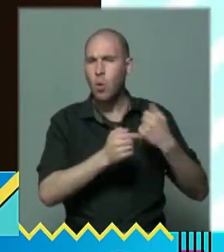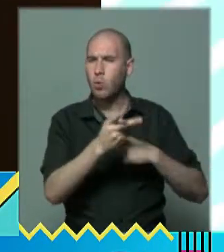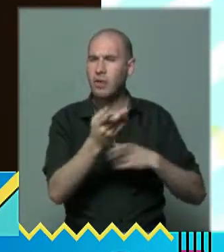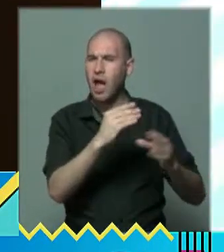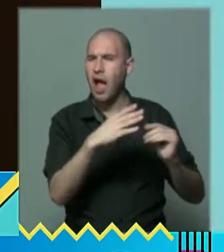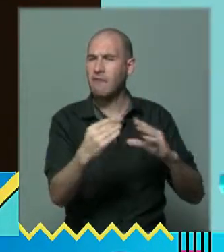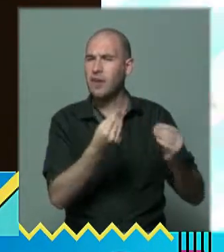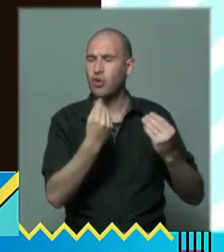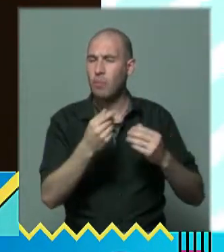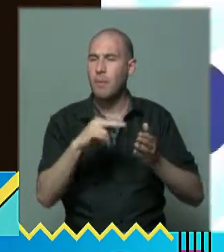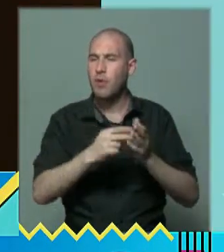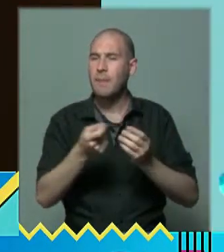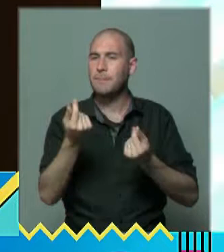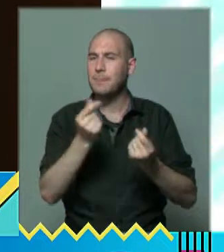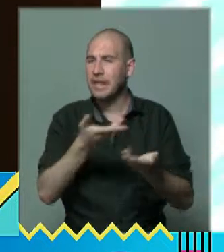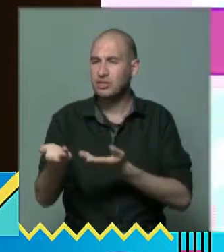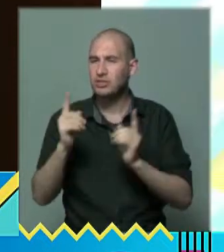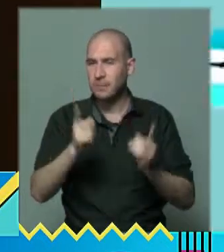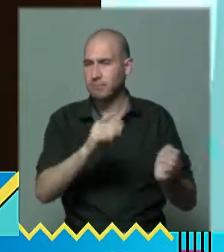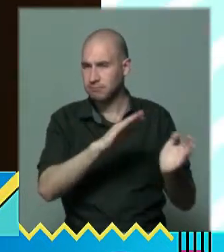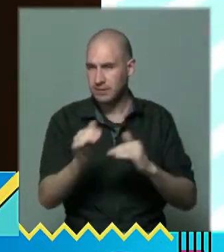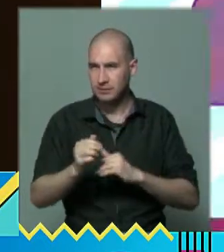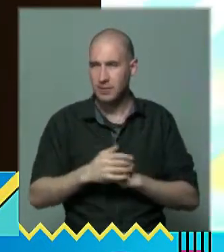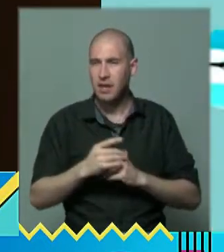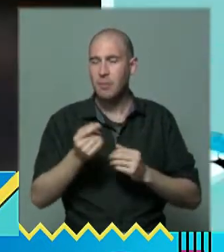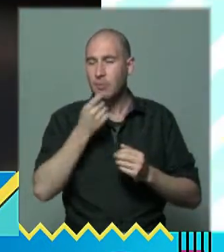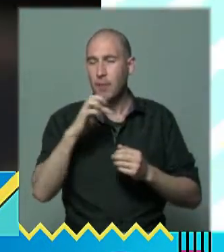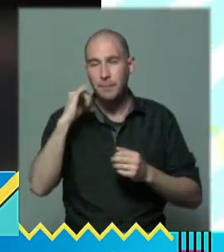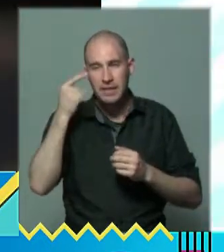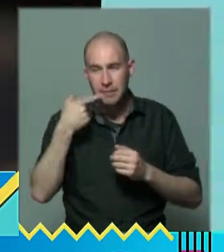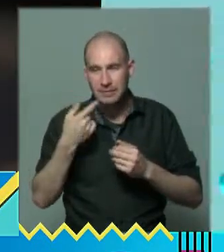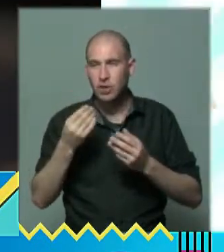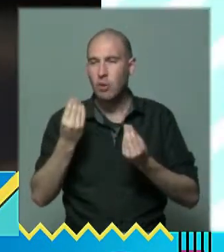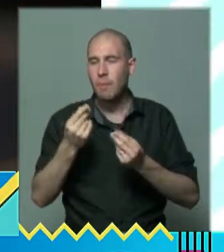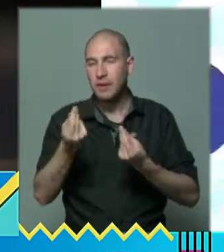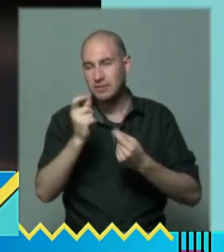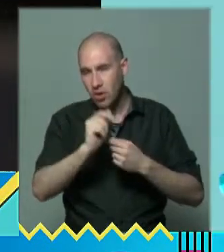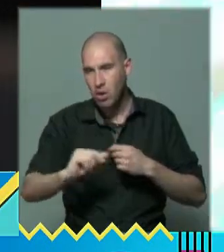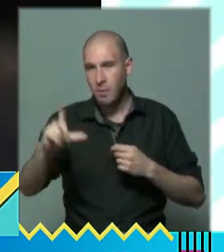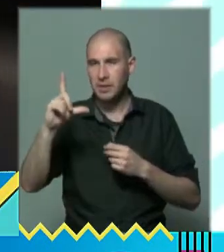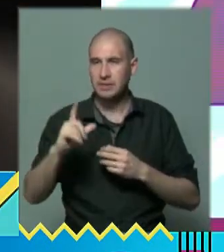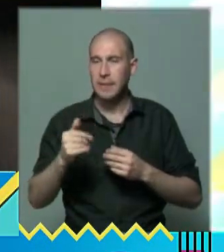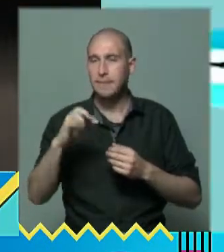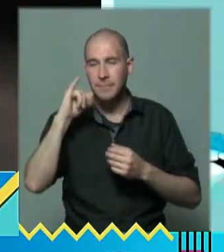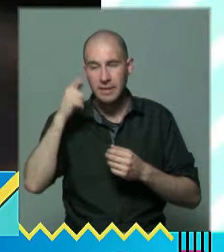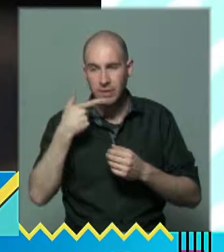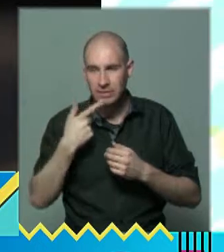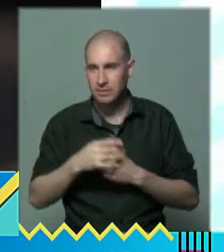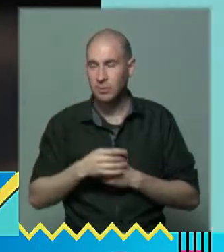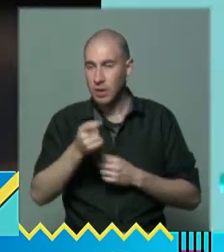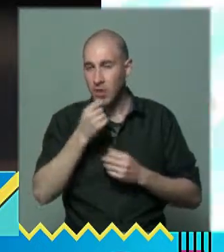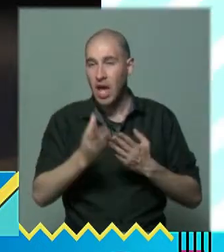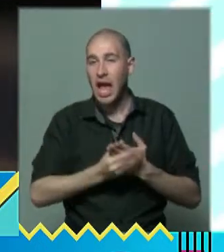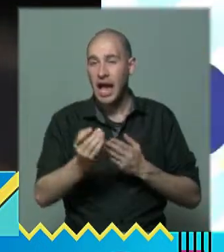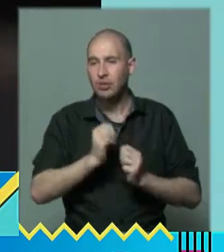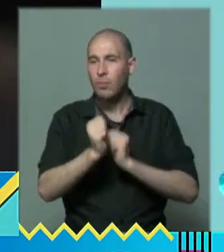cómo influye en los precios esto. Si vamos a hablar de las pymes, cómo afecta el tarifazo en las pymes, porque el costo